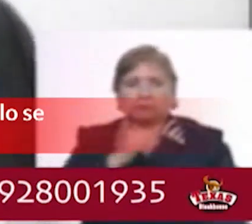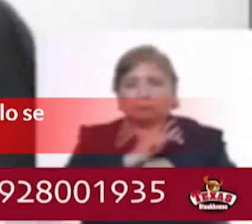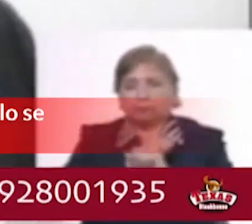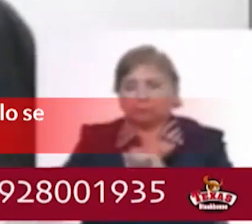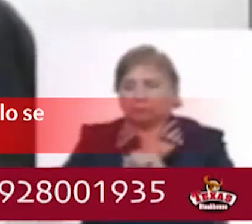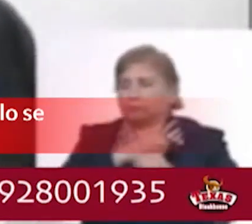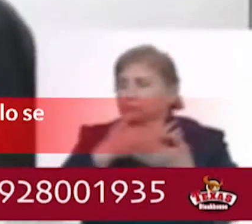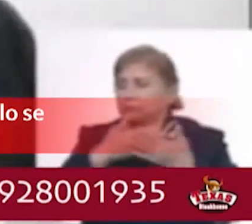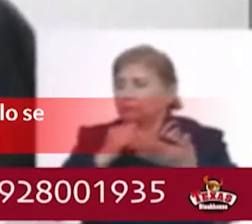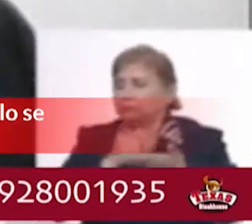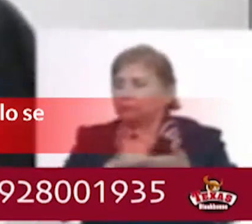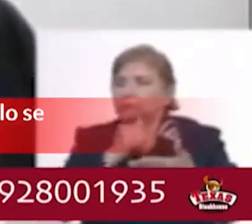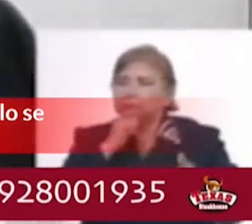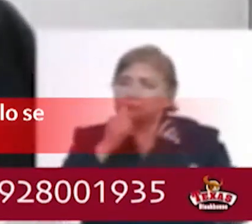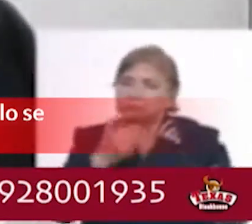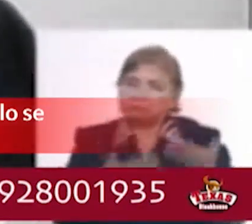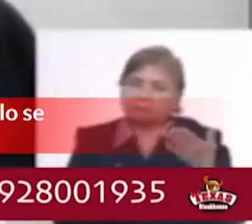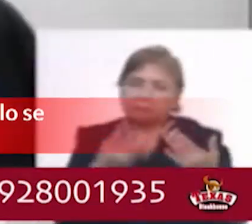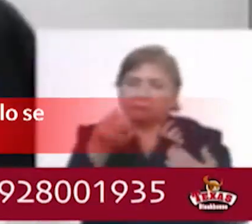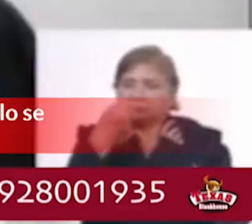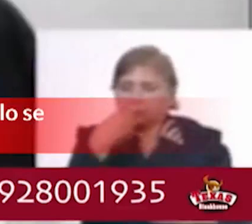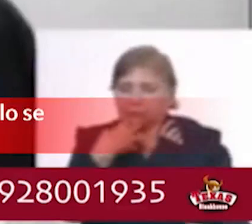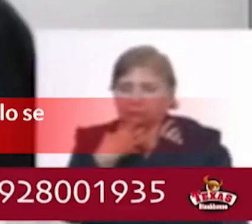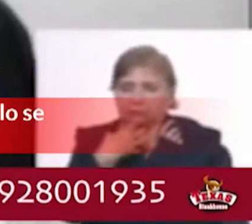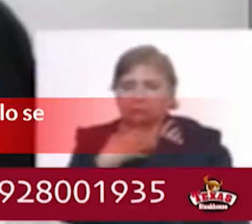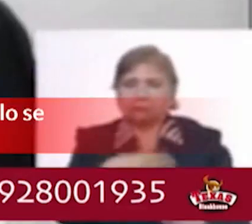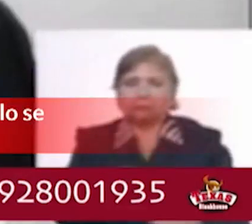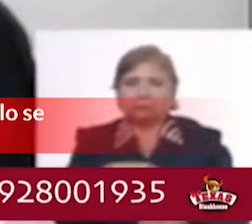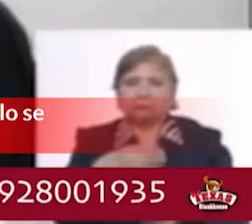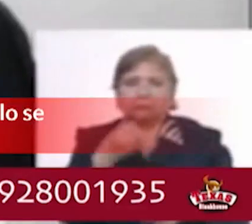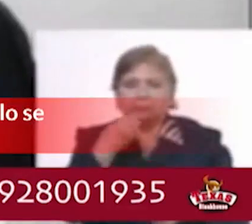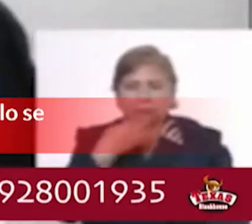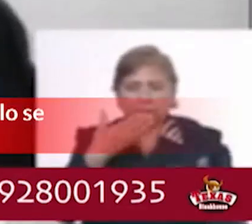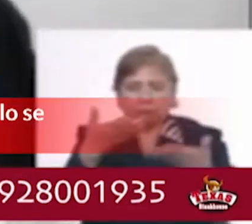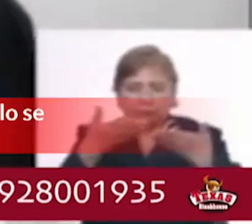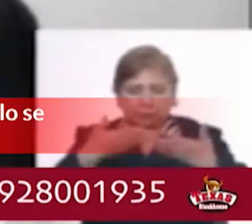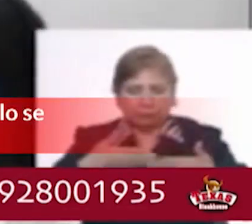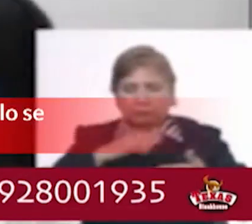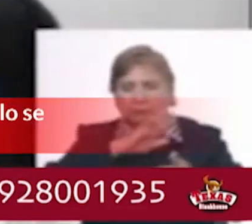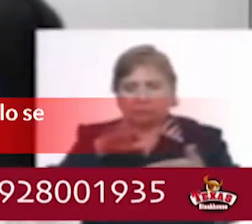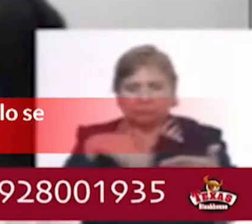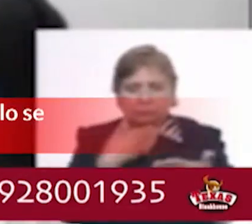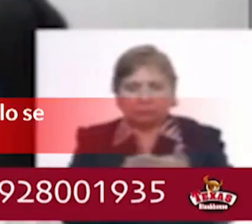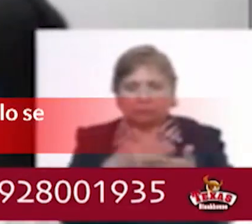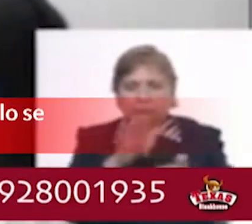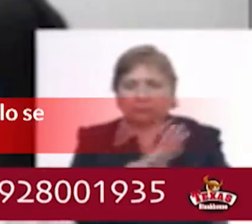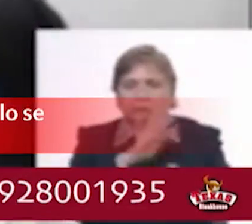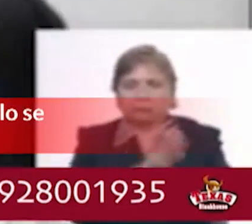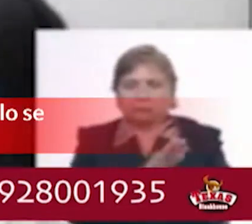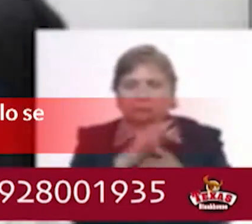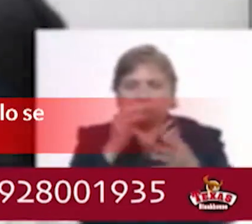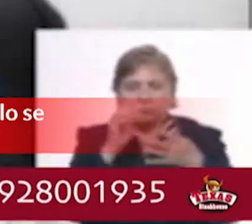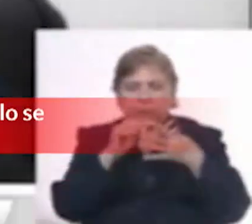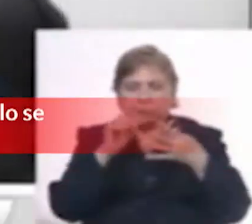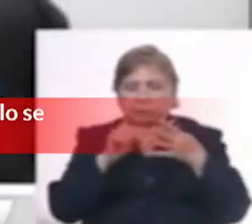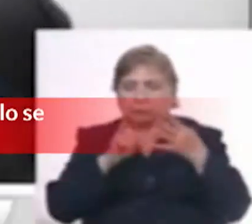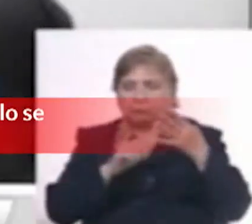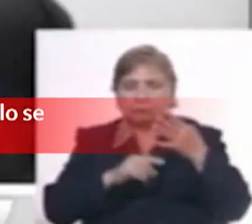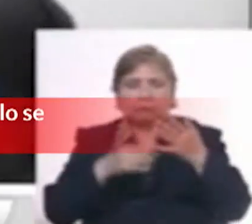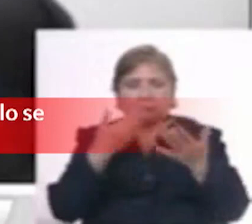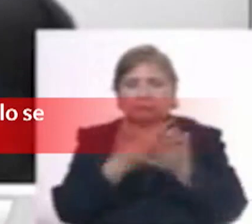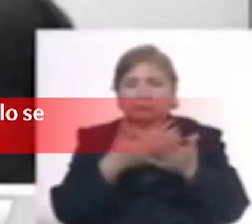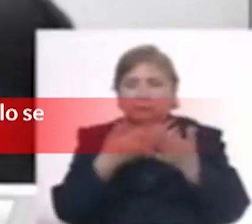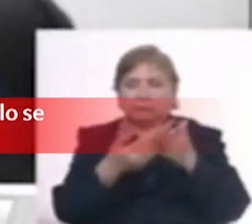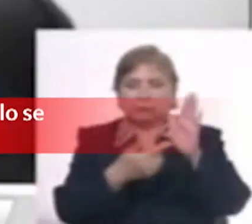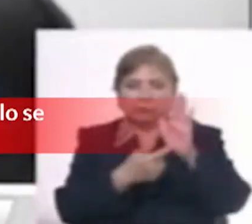Tan es así que se nos dice que se nos ha alcanzado toda la documentación pertinente. Dejo